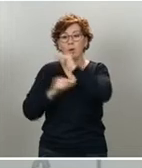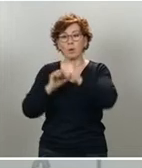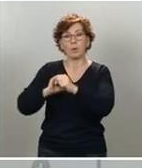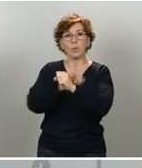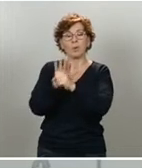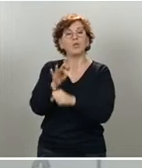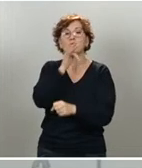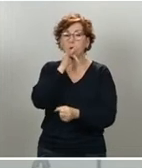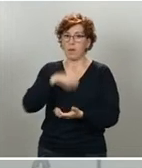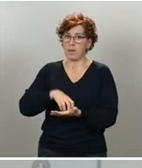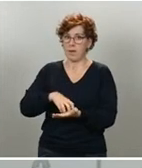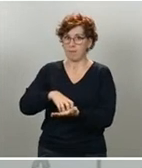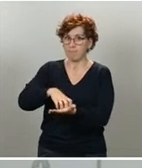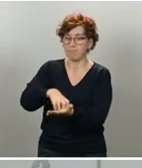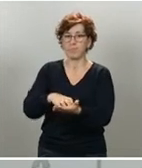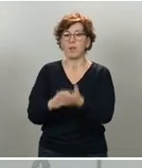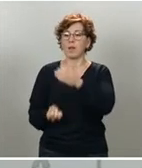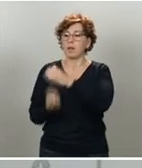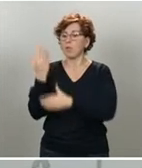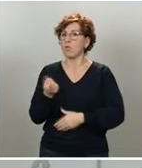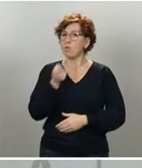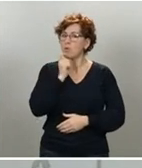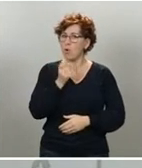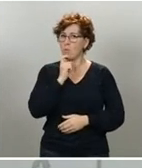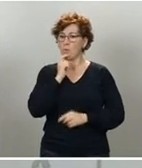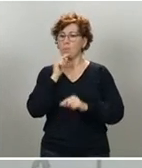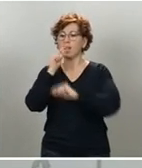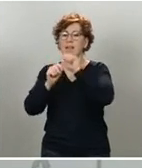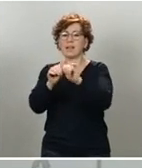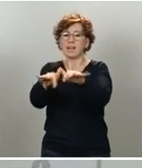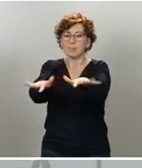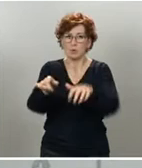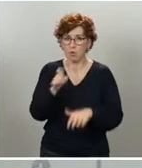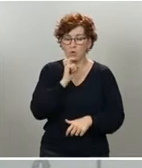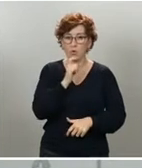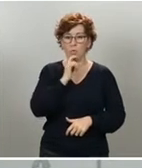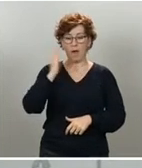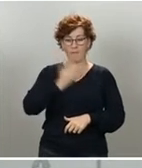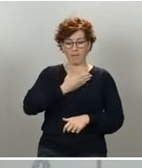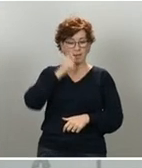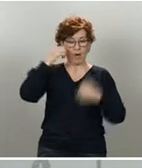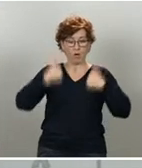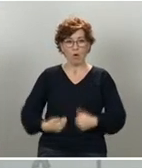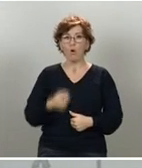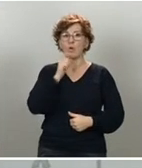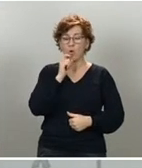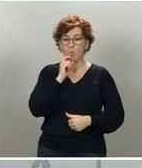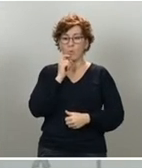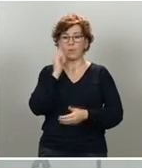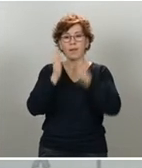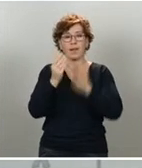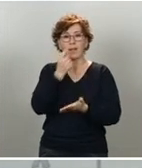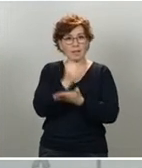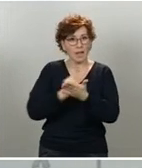las vías de transmisión, sobre sus efectos sobre el organismo, sobre las terapias, sobre la vacuna, al igual que los países de nuestro